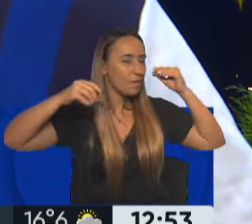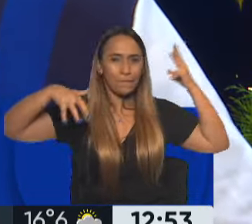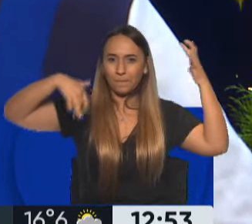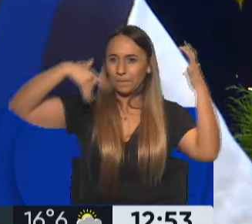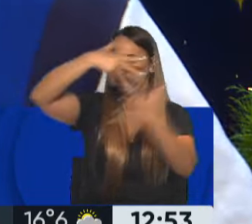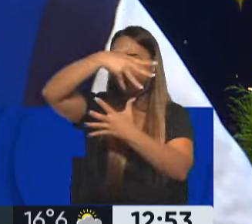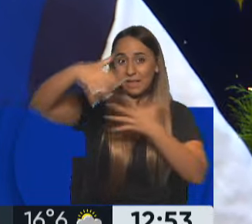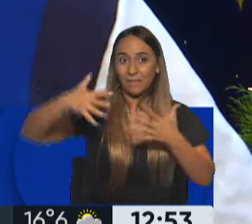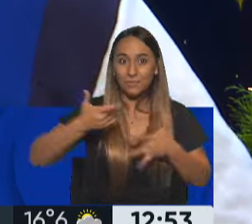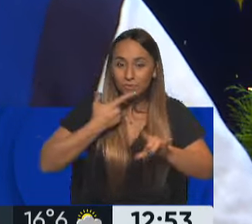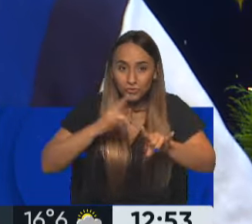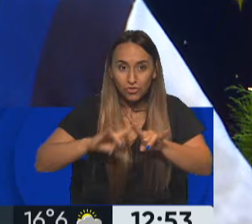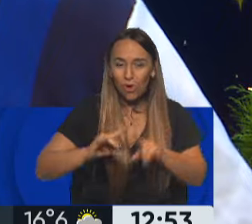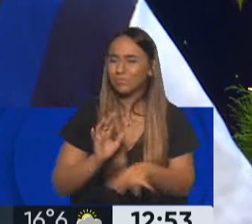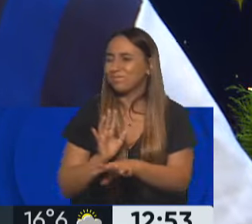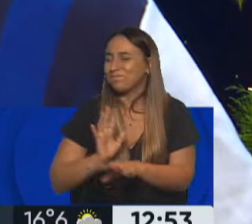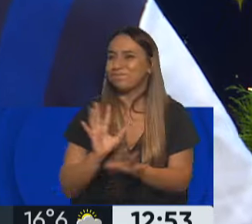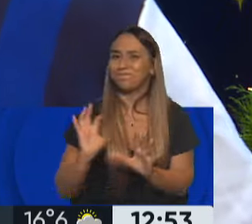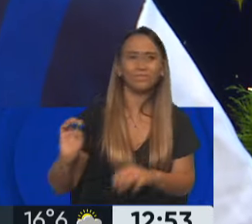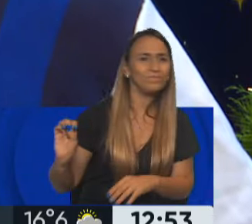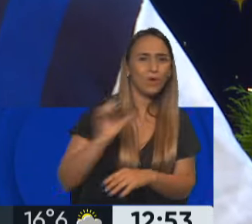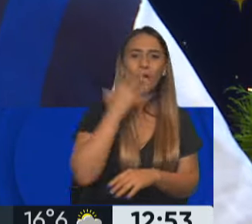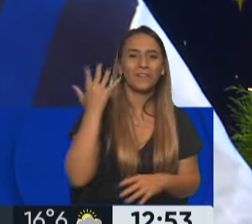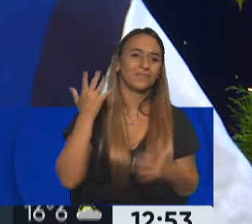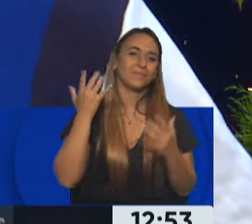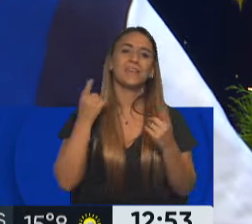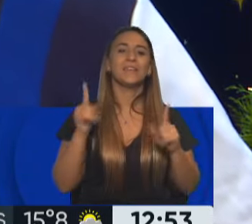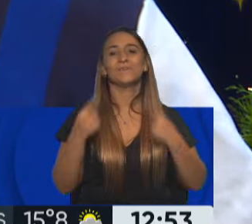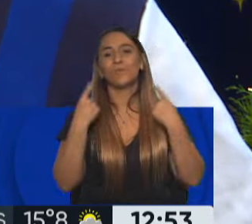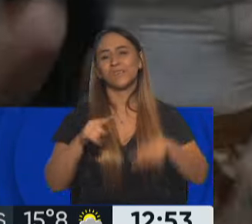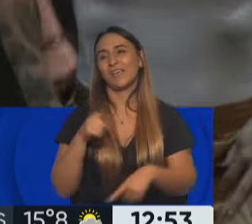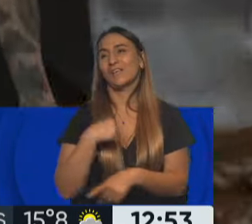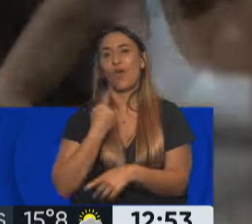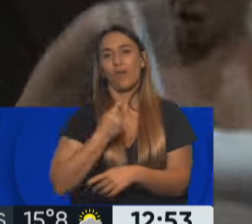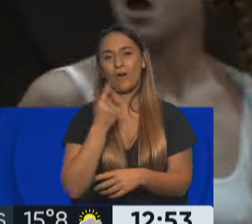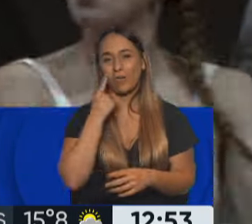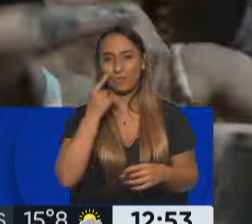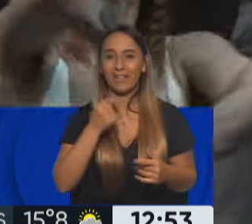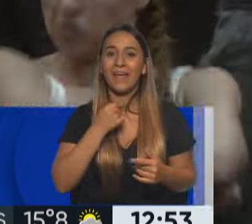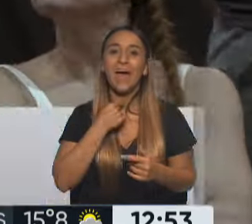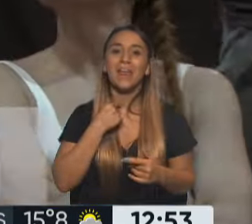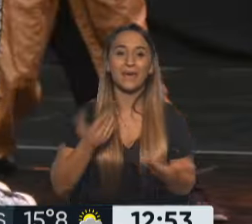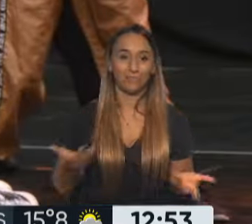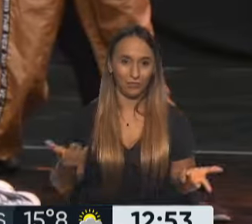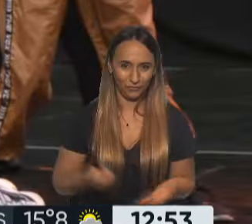lo último de lo último y los clásicos, los mejores, los que todos queremos cantar.